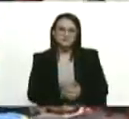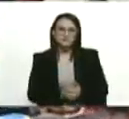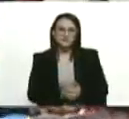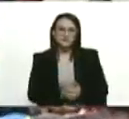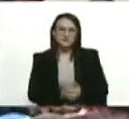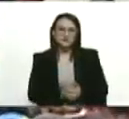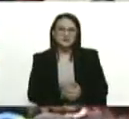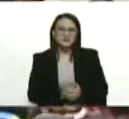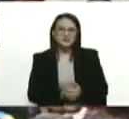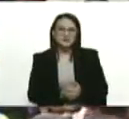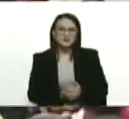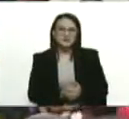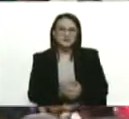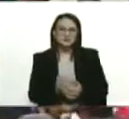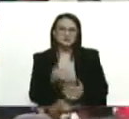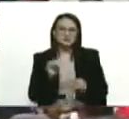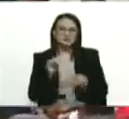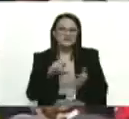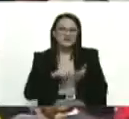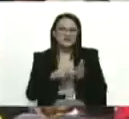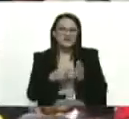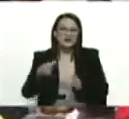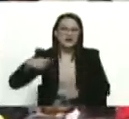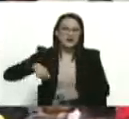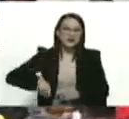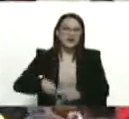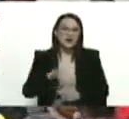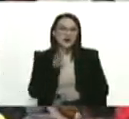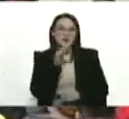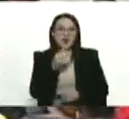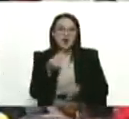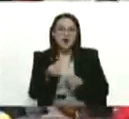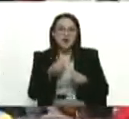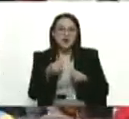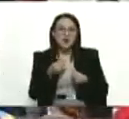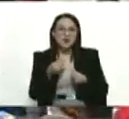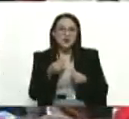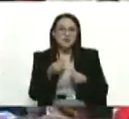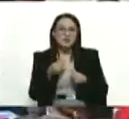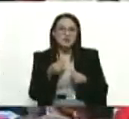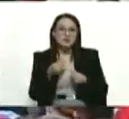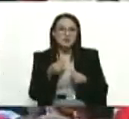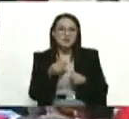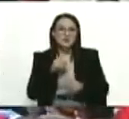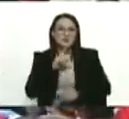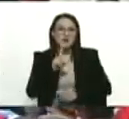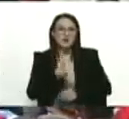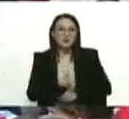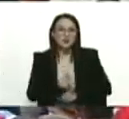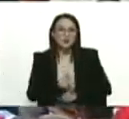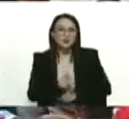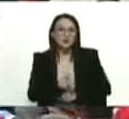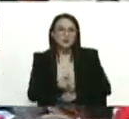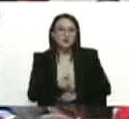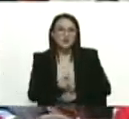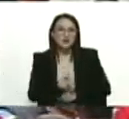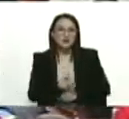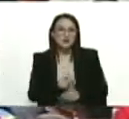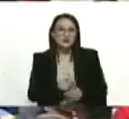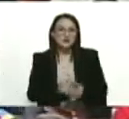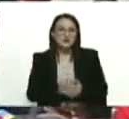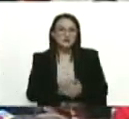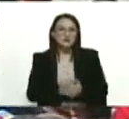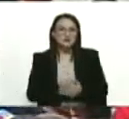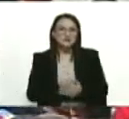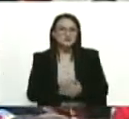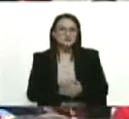en el bolsillo. Porque no tienen cómo... Es como aquel que está en Estados Unidos y le preguntaron, ¿de qué te mantienes?